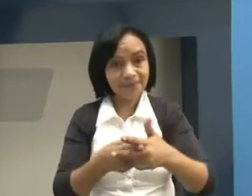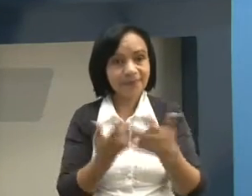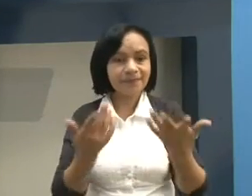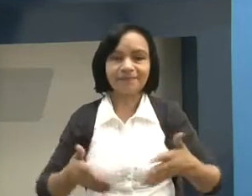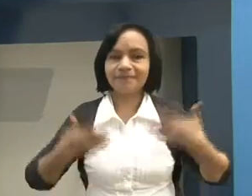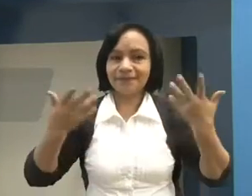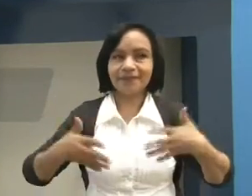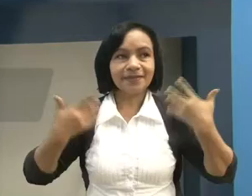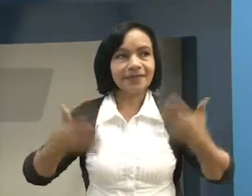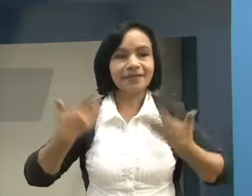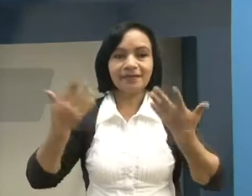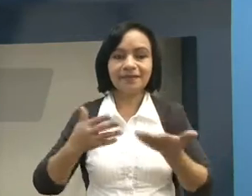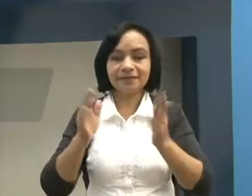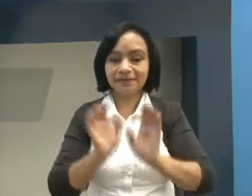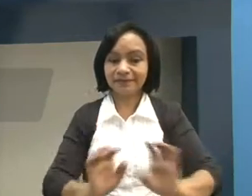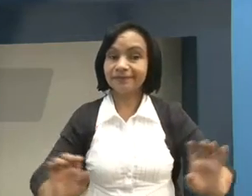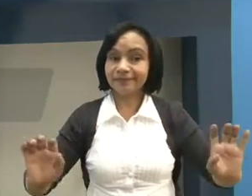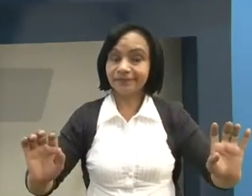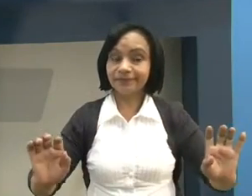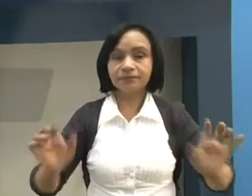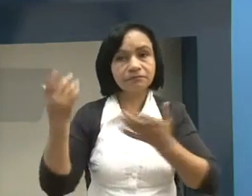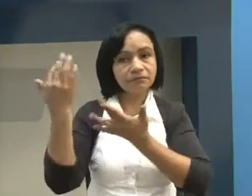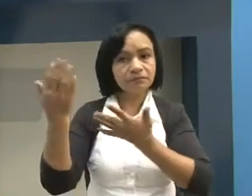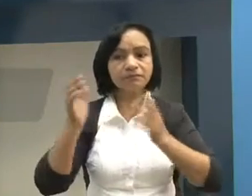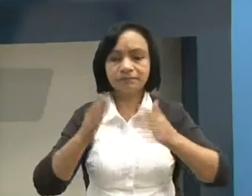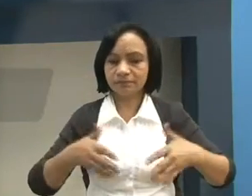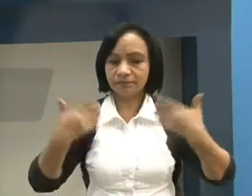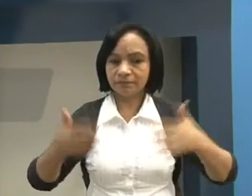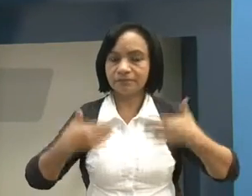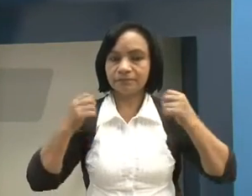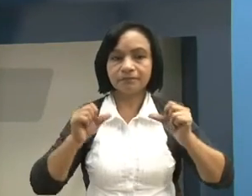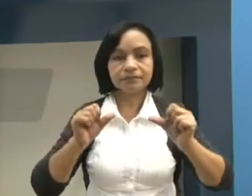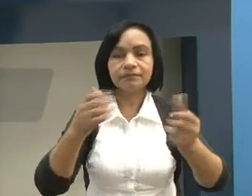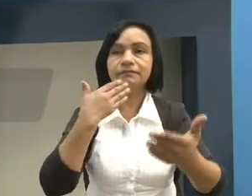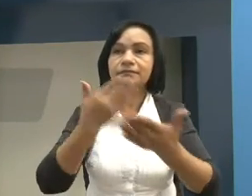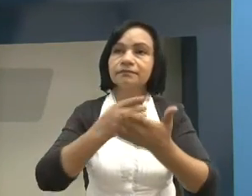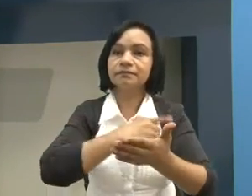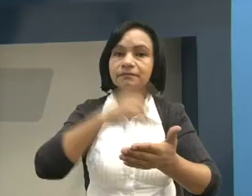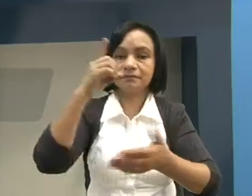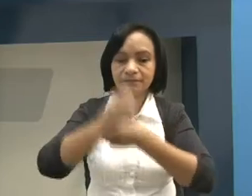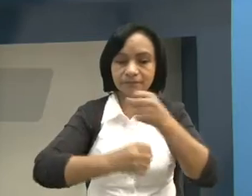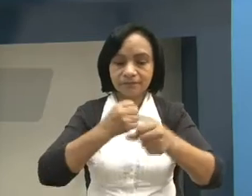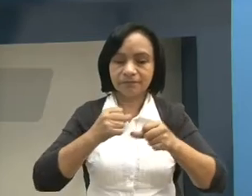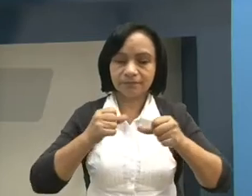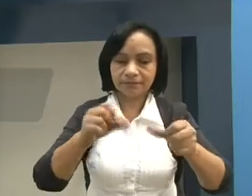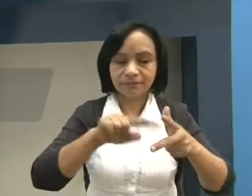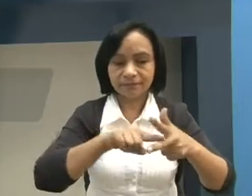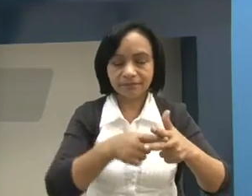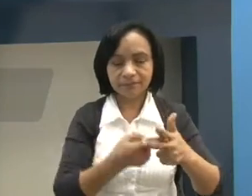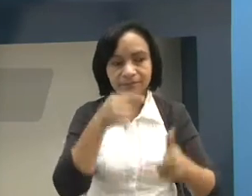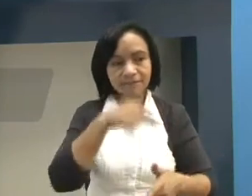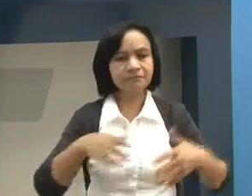es alegría, y esperamos que esa alegría se mantenga por la gracia de Dios todo el año. O sea, no solamente es iniciar